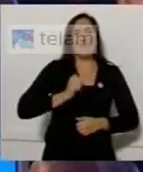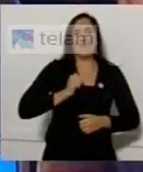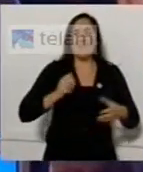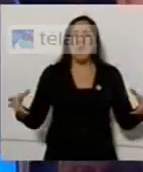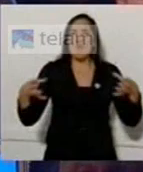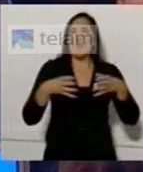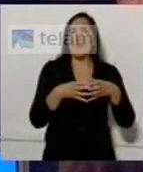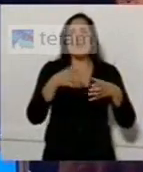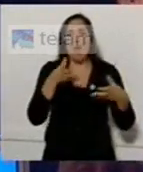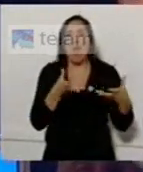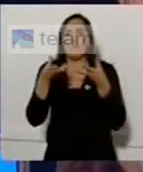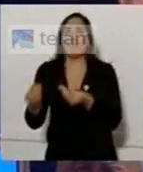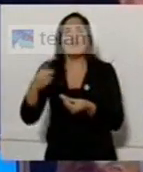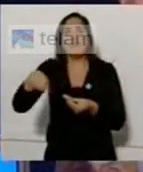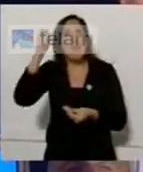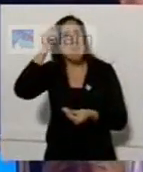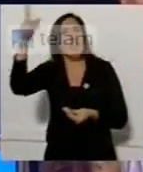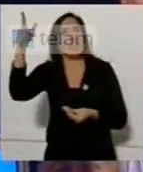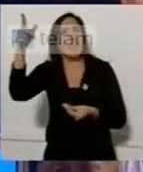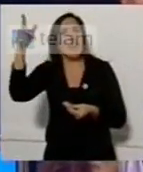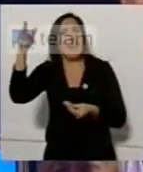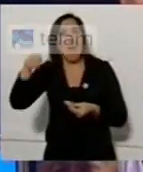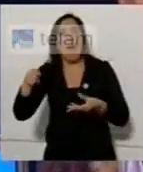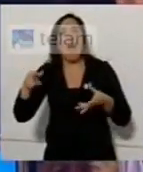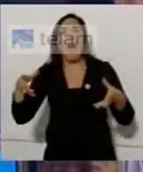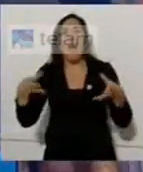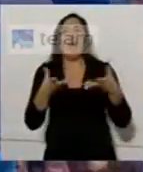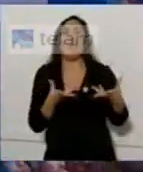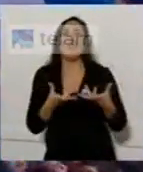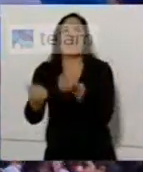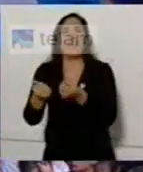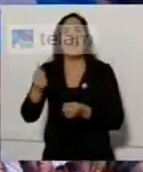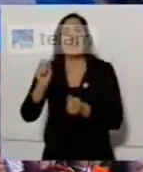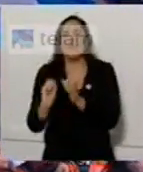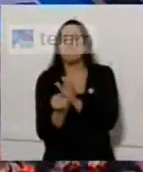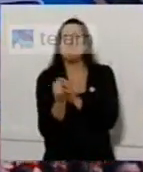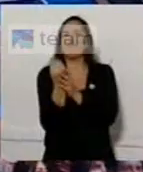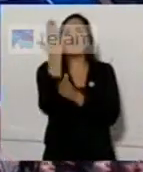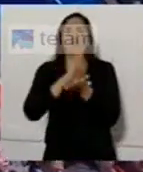junto a los que empuñaban también las armas para defender esa patria que nacía,